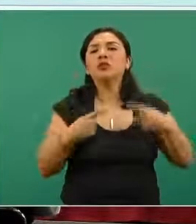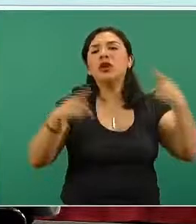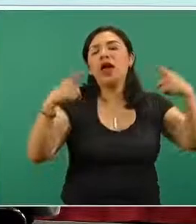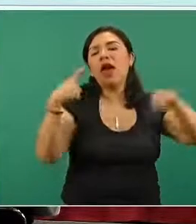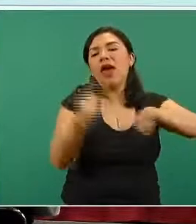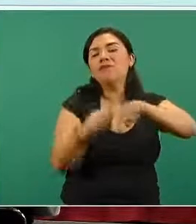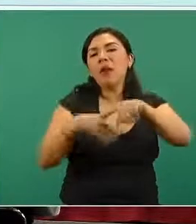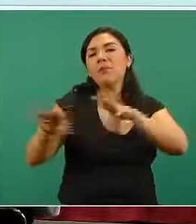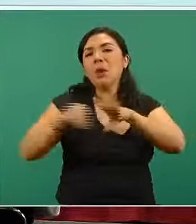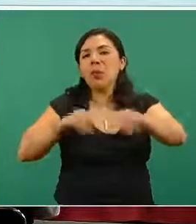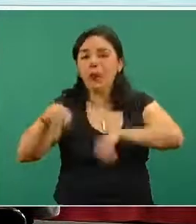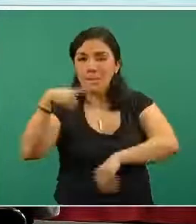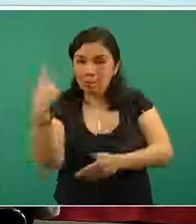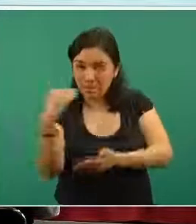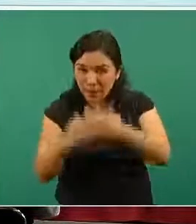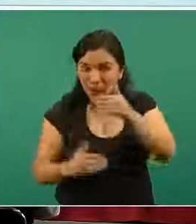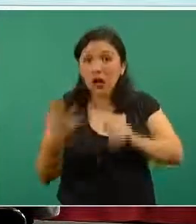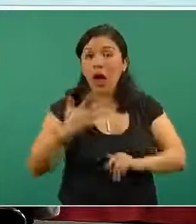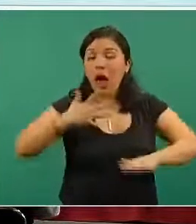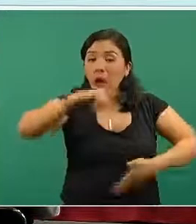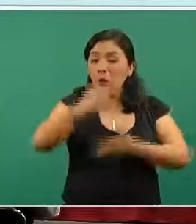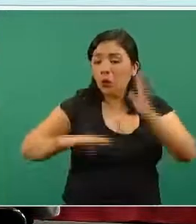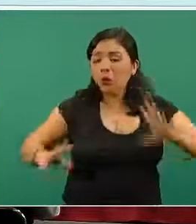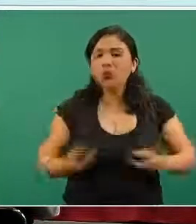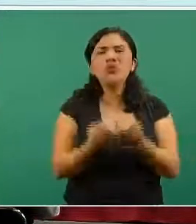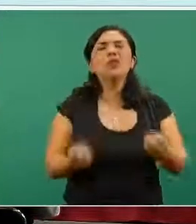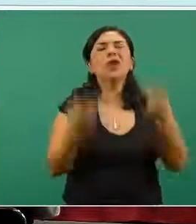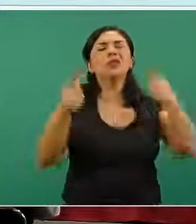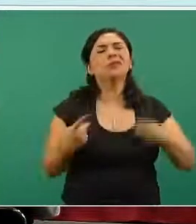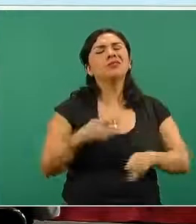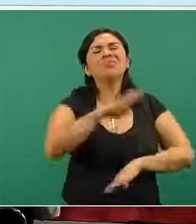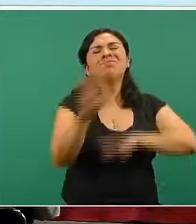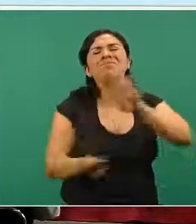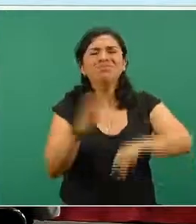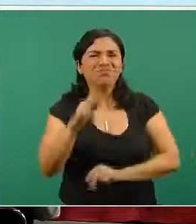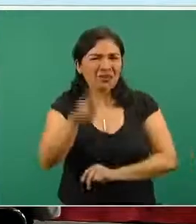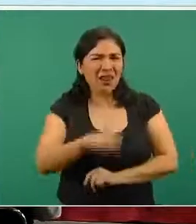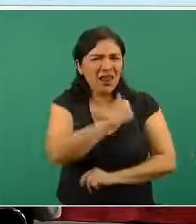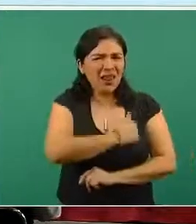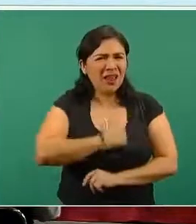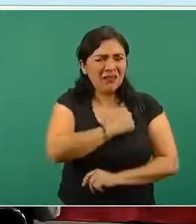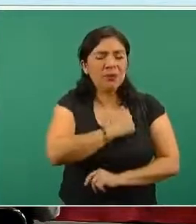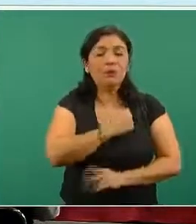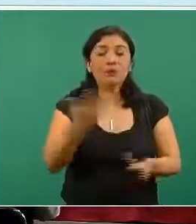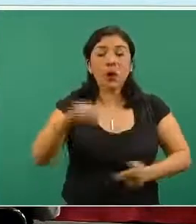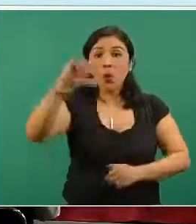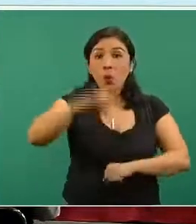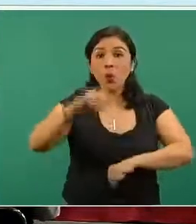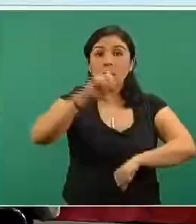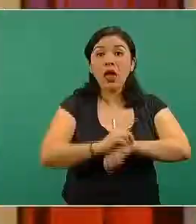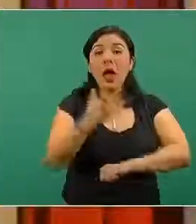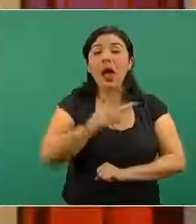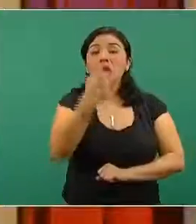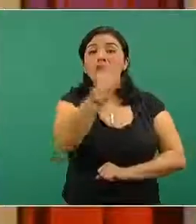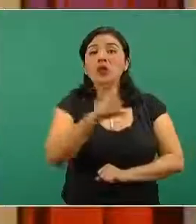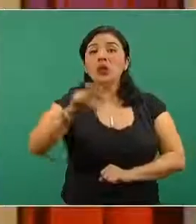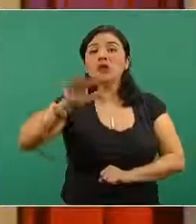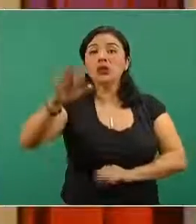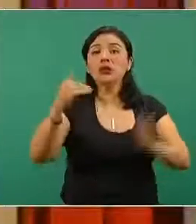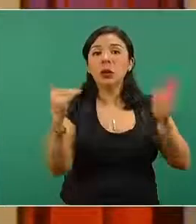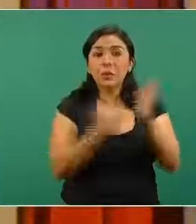de contagios. Tenemos contabilizadas las desafortunadas defunciones, también al día de hoy